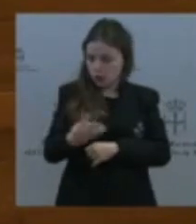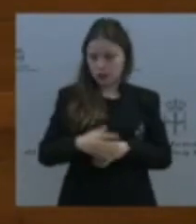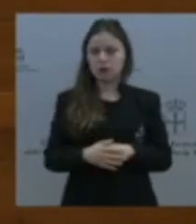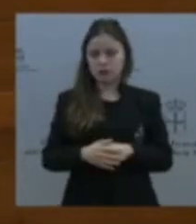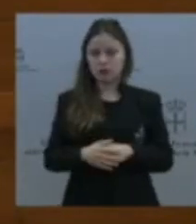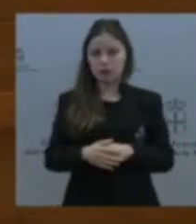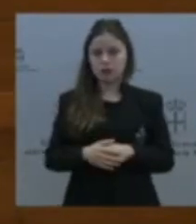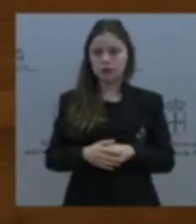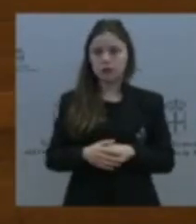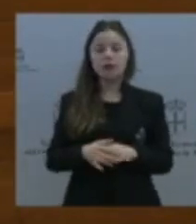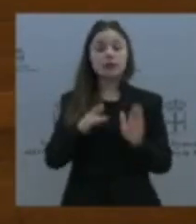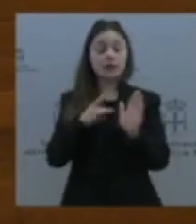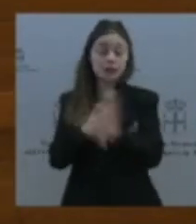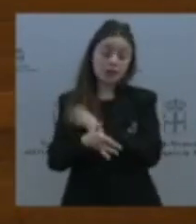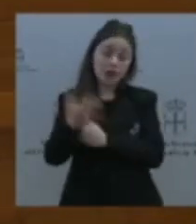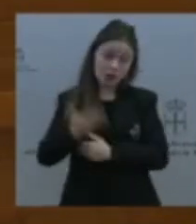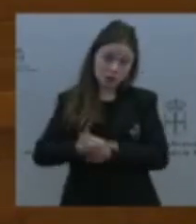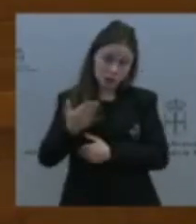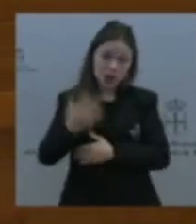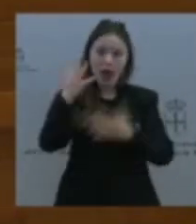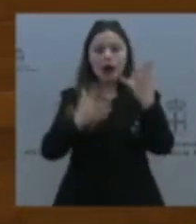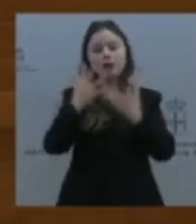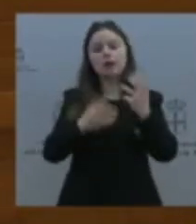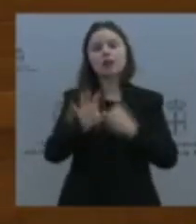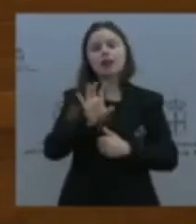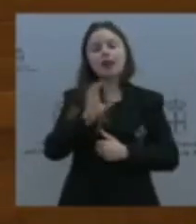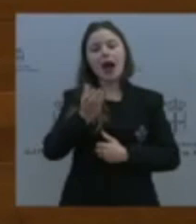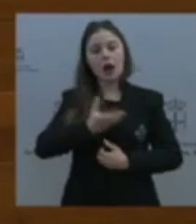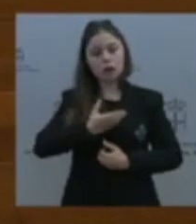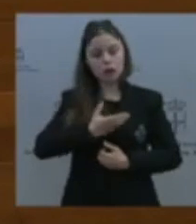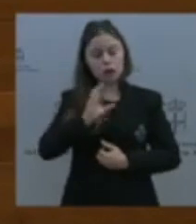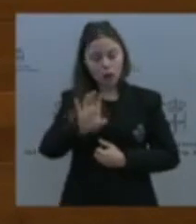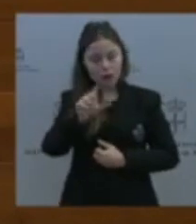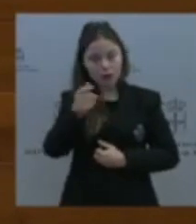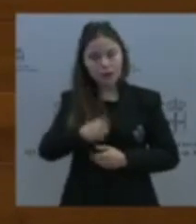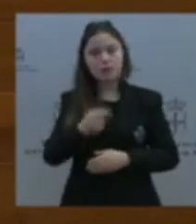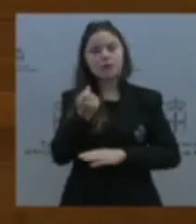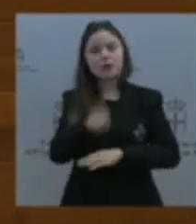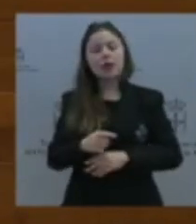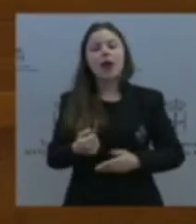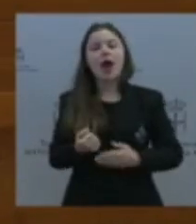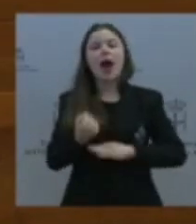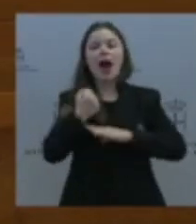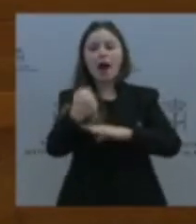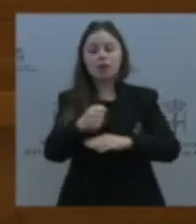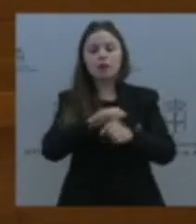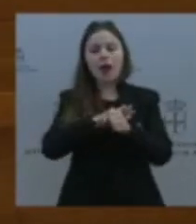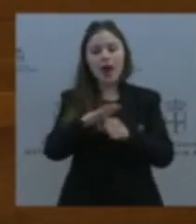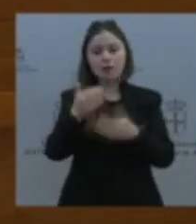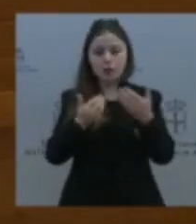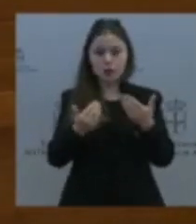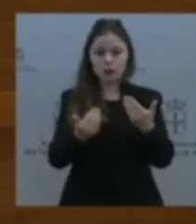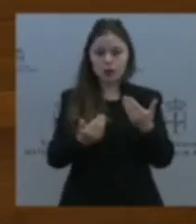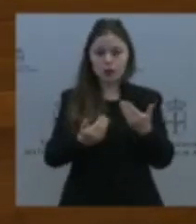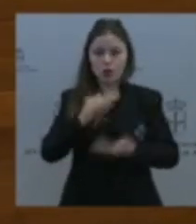las administraciones autonómicas también contribuyan en la medida de sus posibilidades y en el ámbito de sus competencias. En Asturias hicimos un